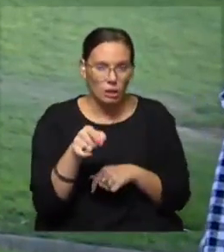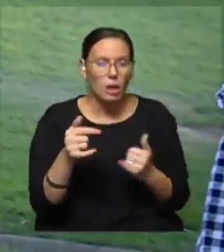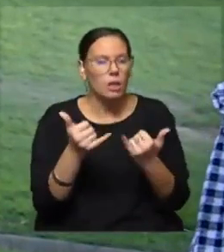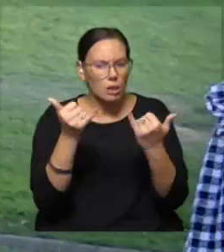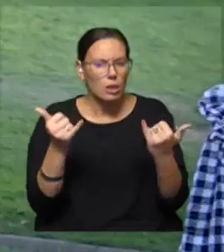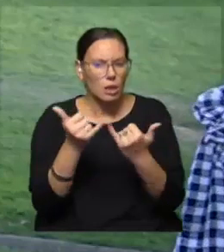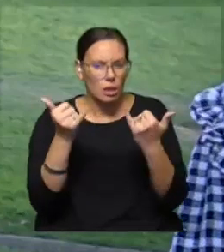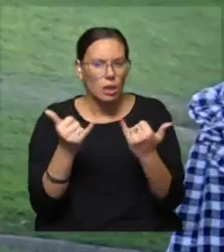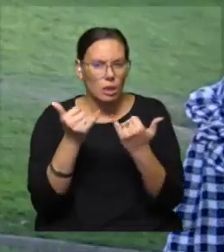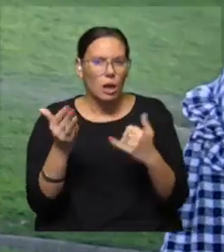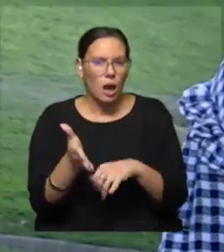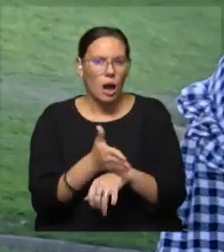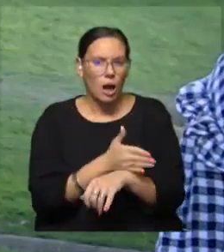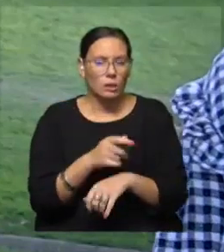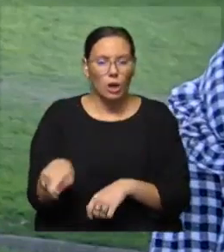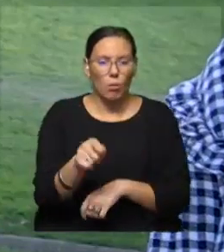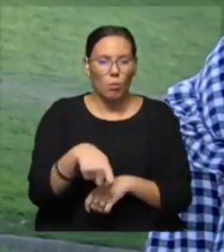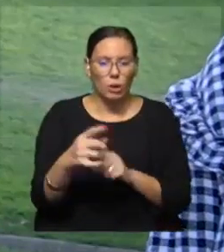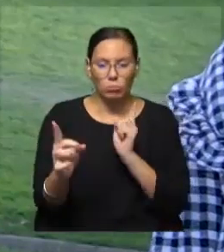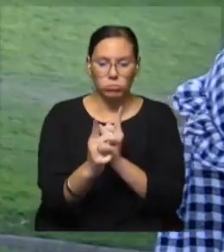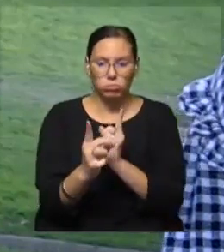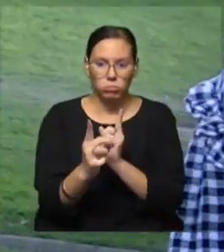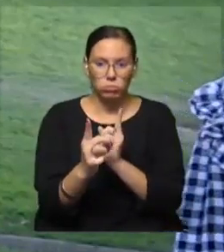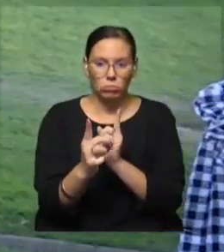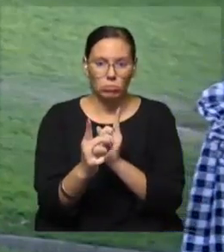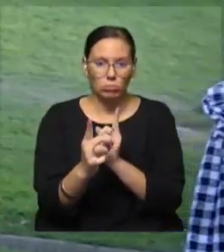cuantos días antes de ser visto por un juez.